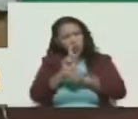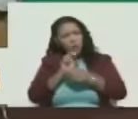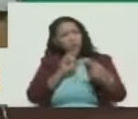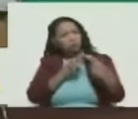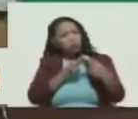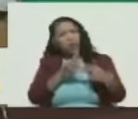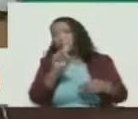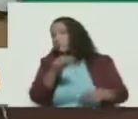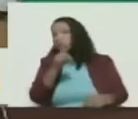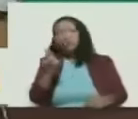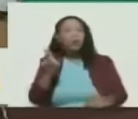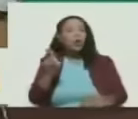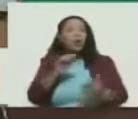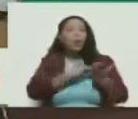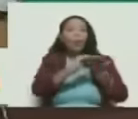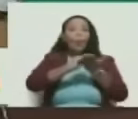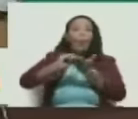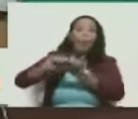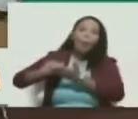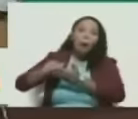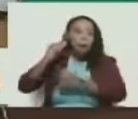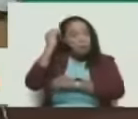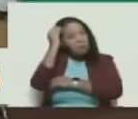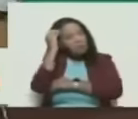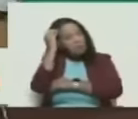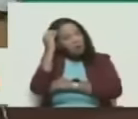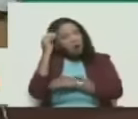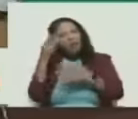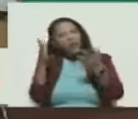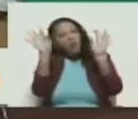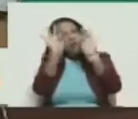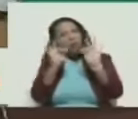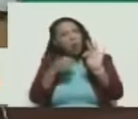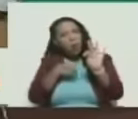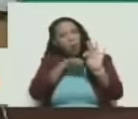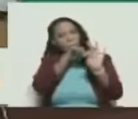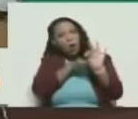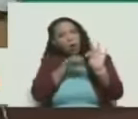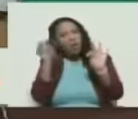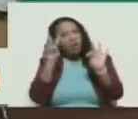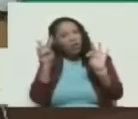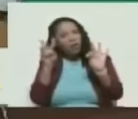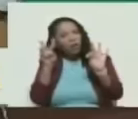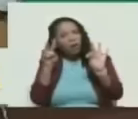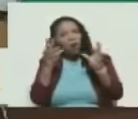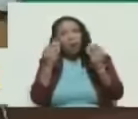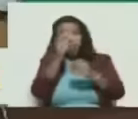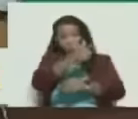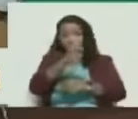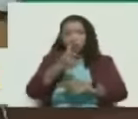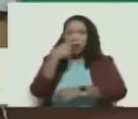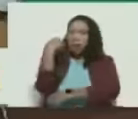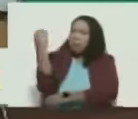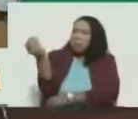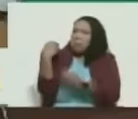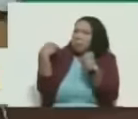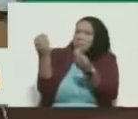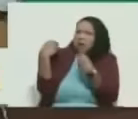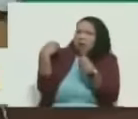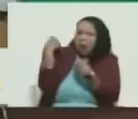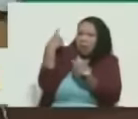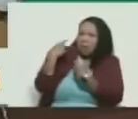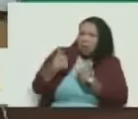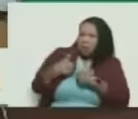de reconciliación y de pensar de qué manera amo mi país. Mucha gente se pregunta, ¿para qué un referéndum